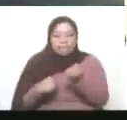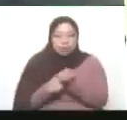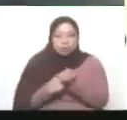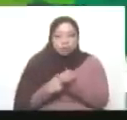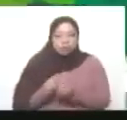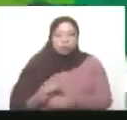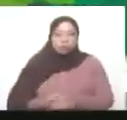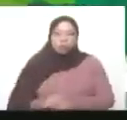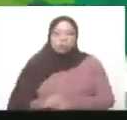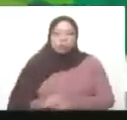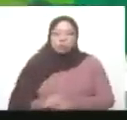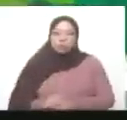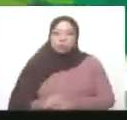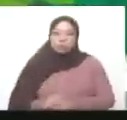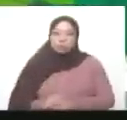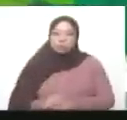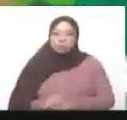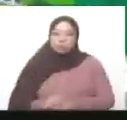verdad